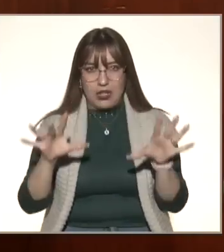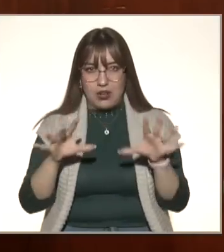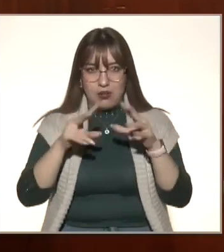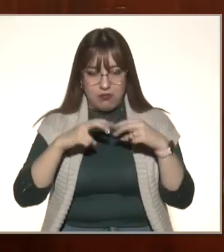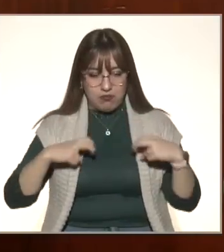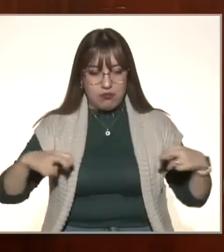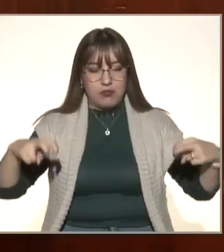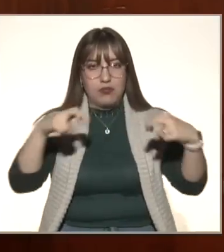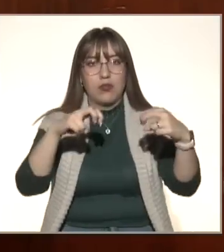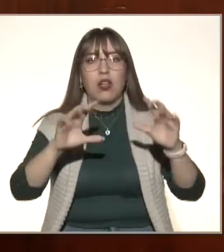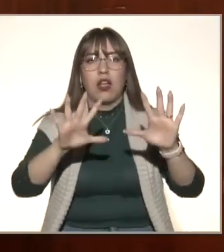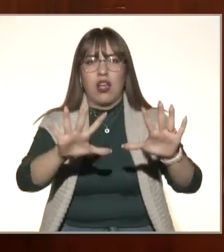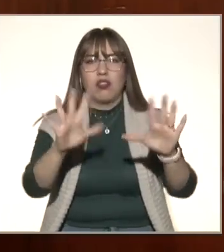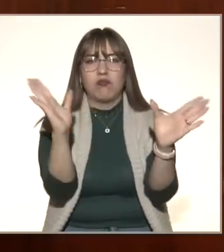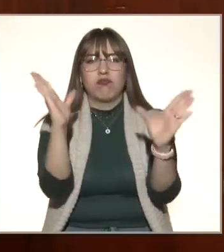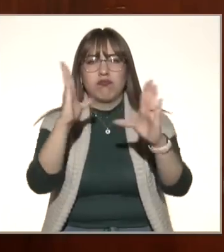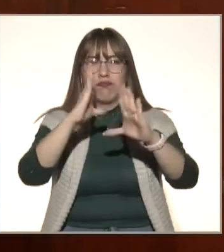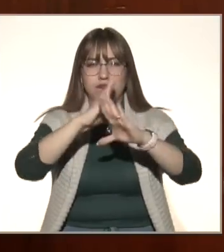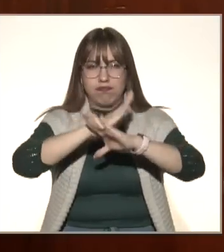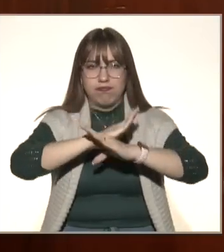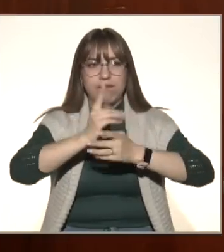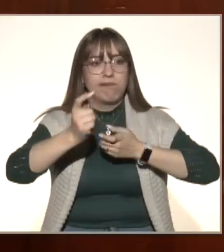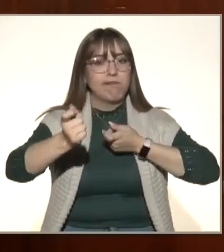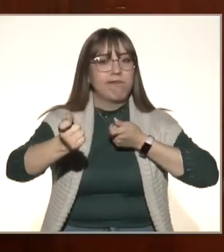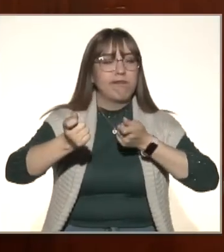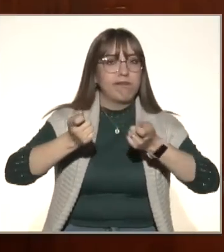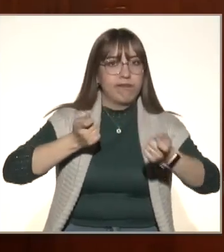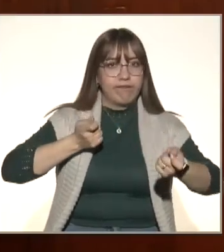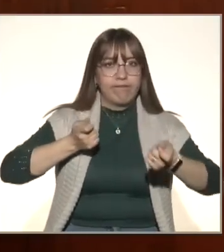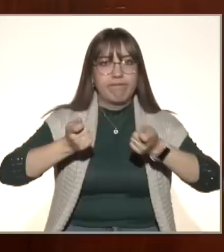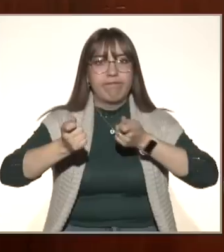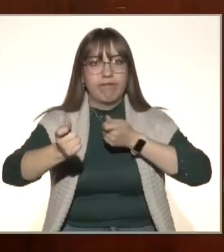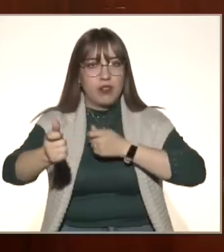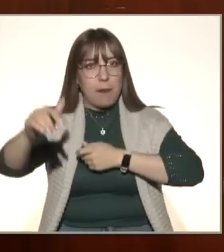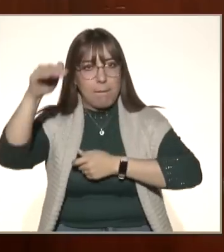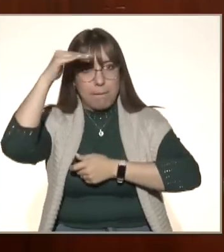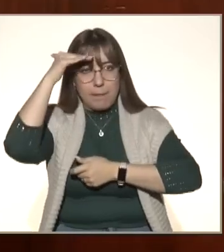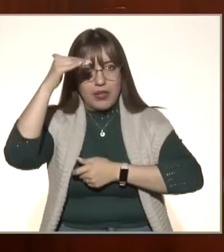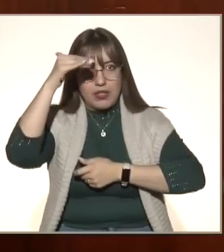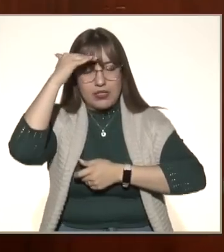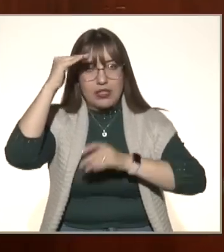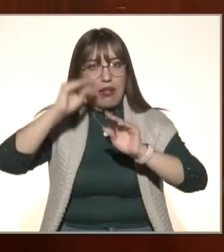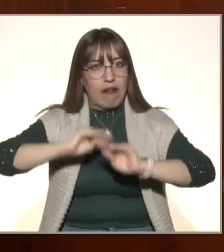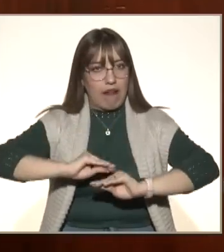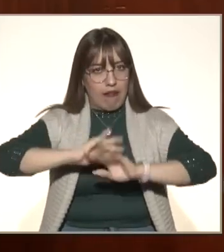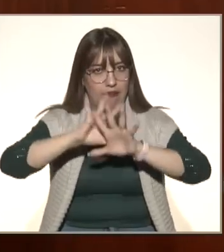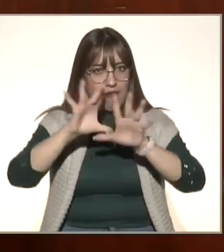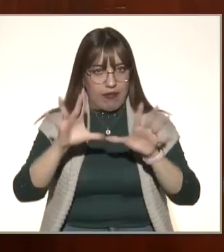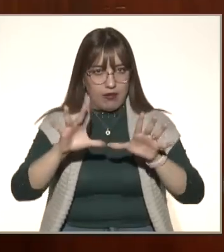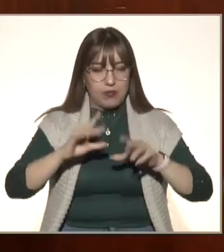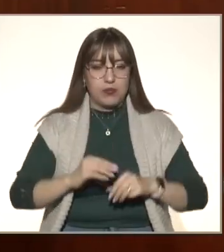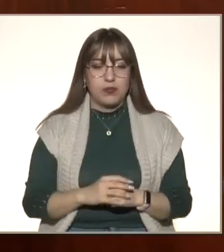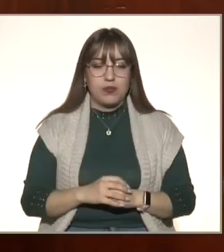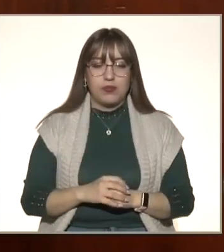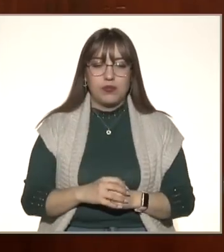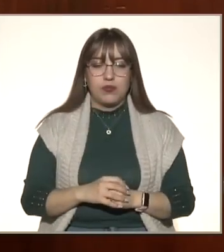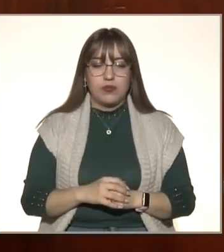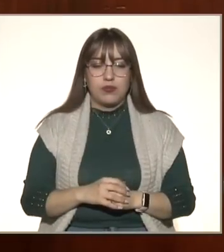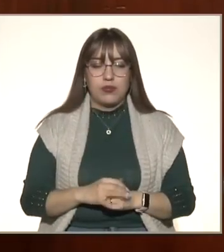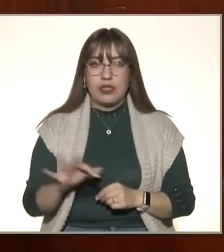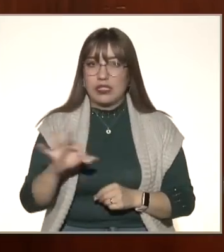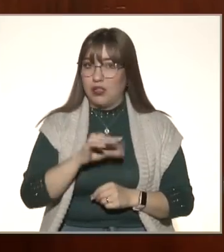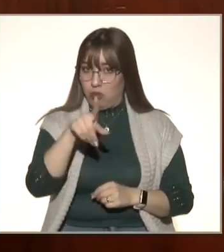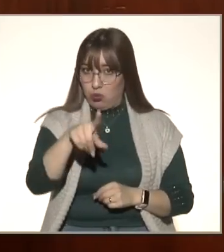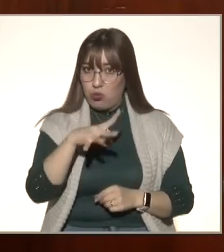raciocinio y tratar de manejar la situación razonadamente. Si tú eres el que está en el conflicto